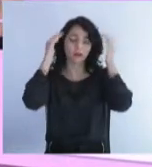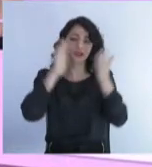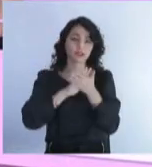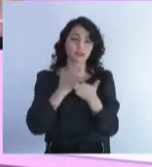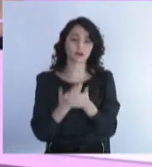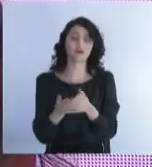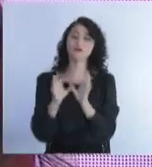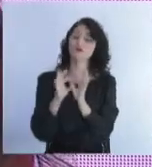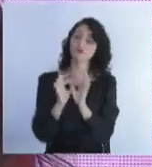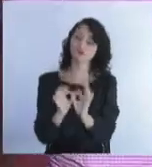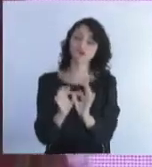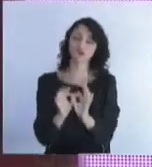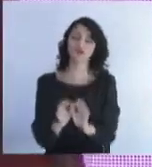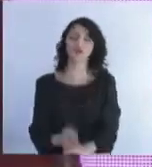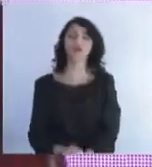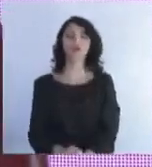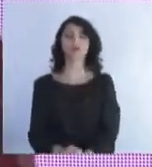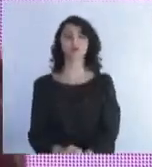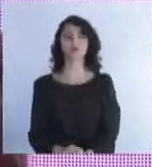Muchas gracias.